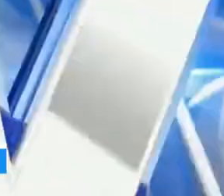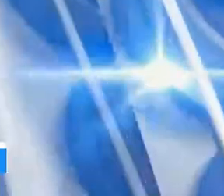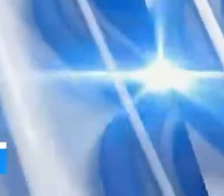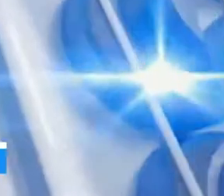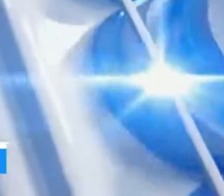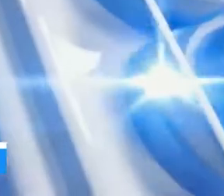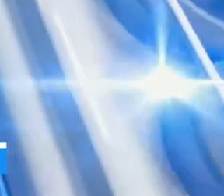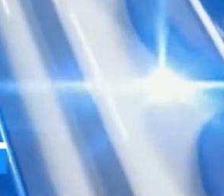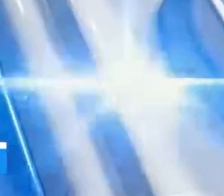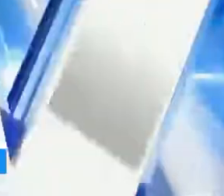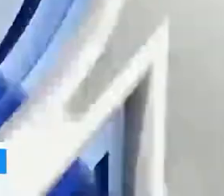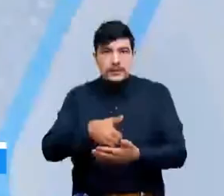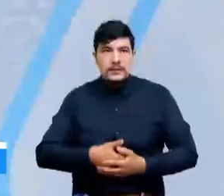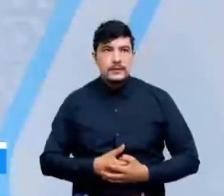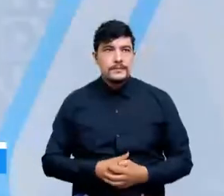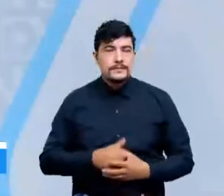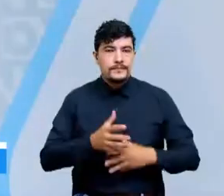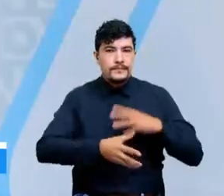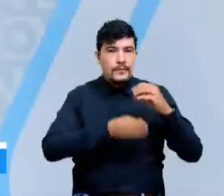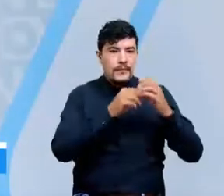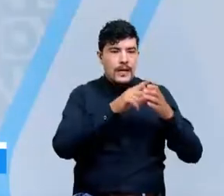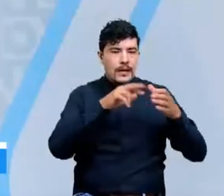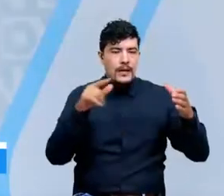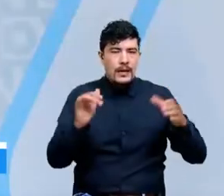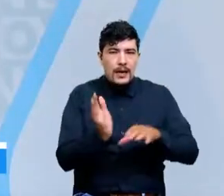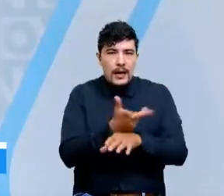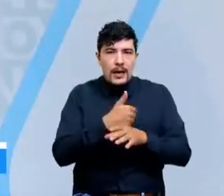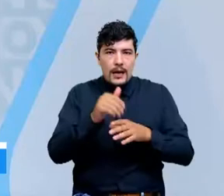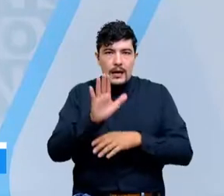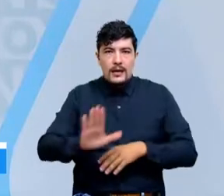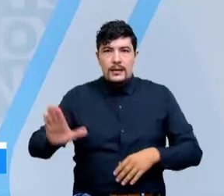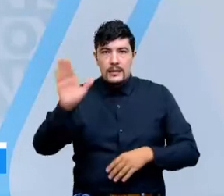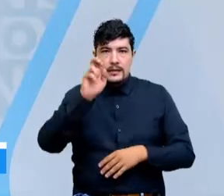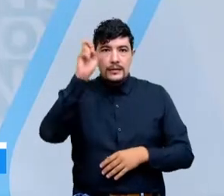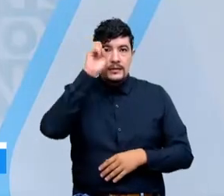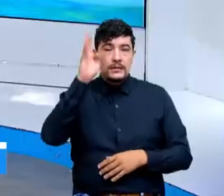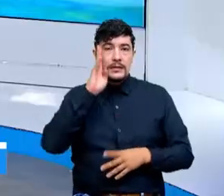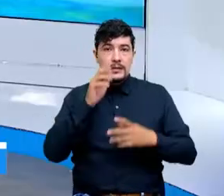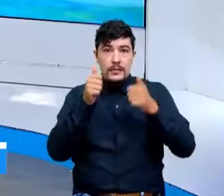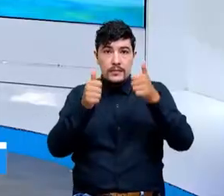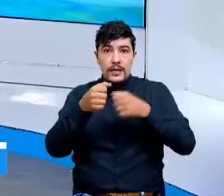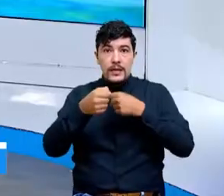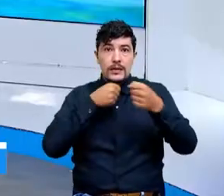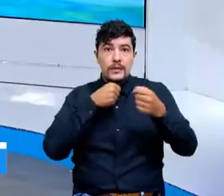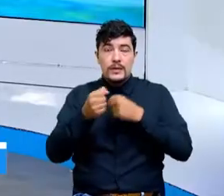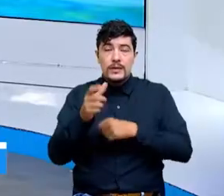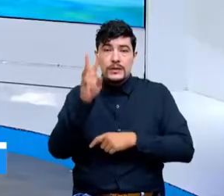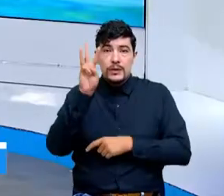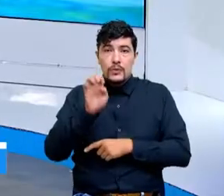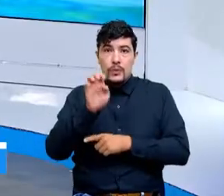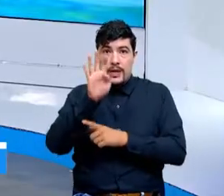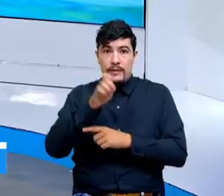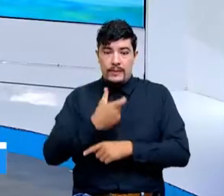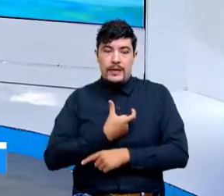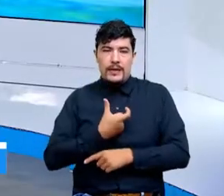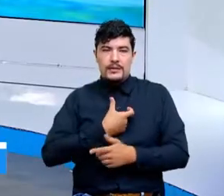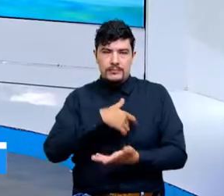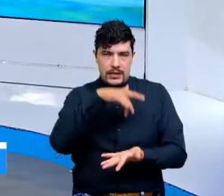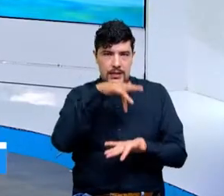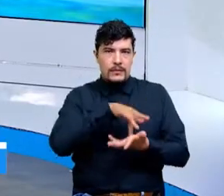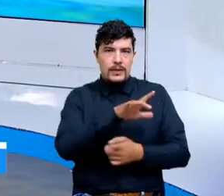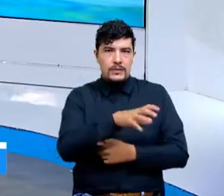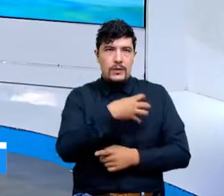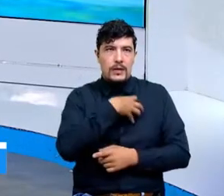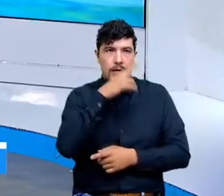Copa. Y la natación artística norte santandereana sigue con buenas noticias, conquistó 9 medallas en campeonato nacional cumplido